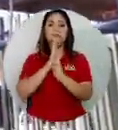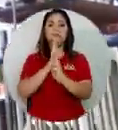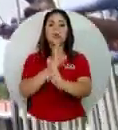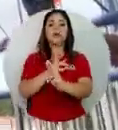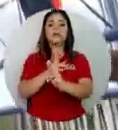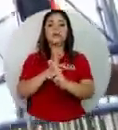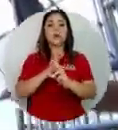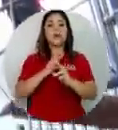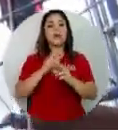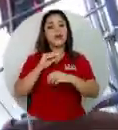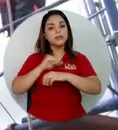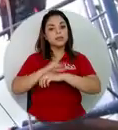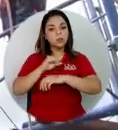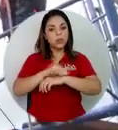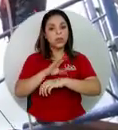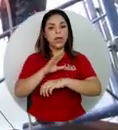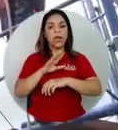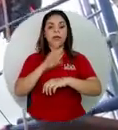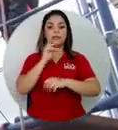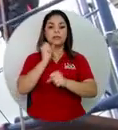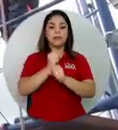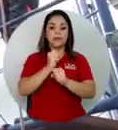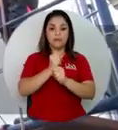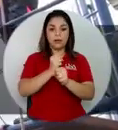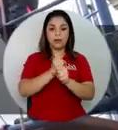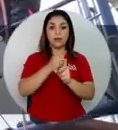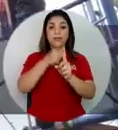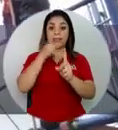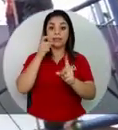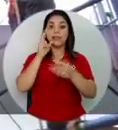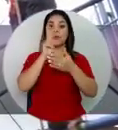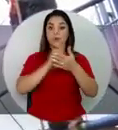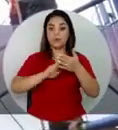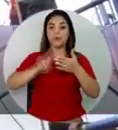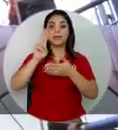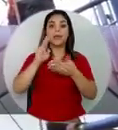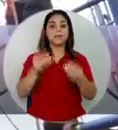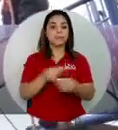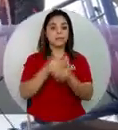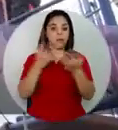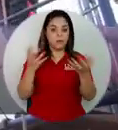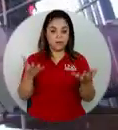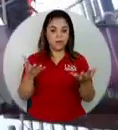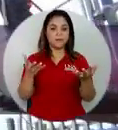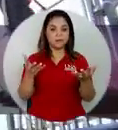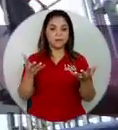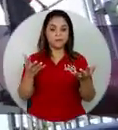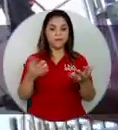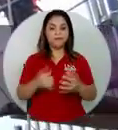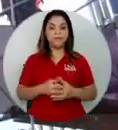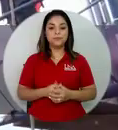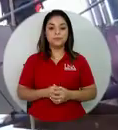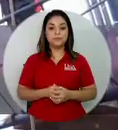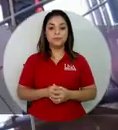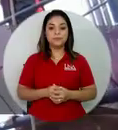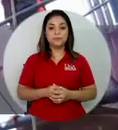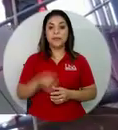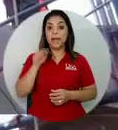en términos de asesoría y de trabajo desde las universidades públicas. Ahí es donde